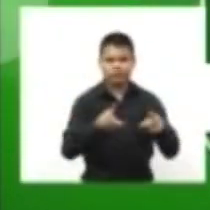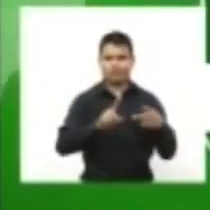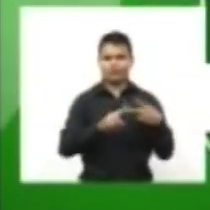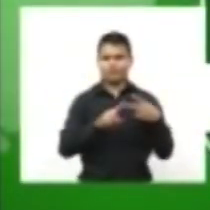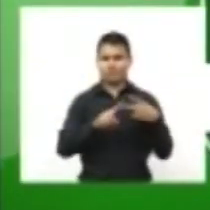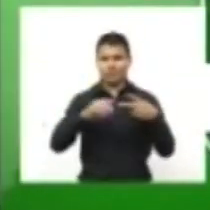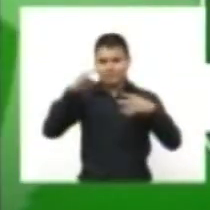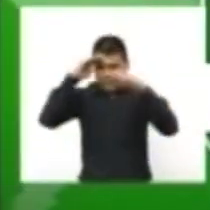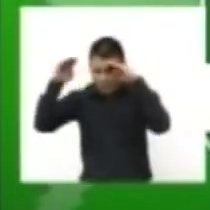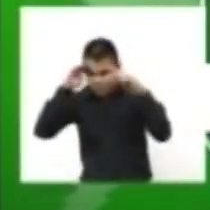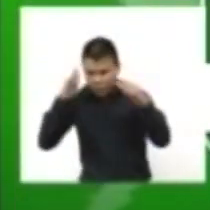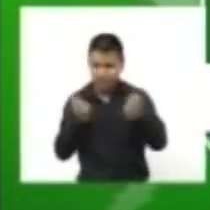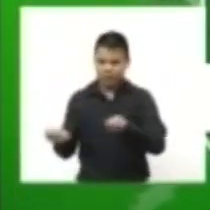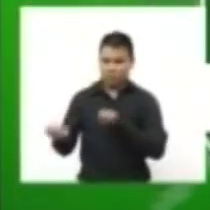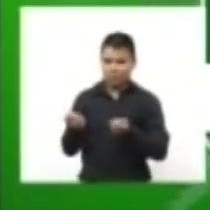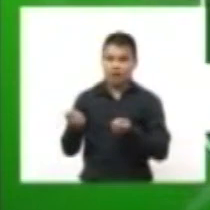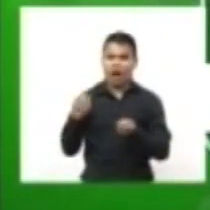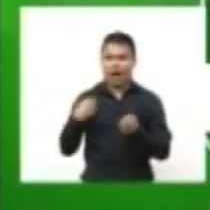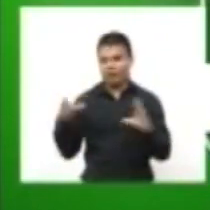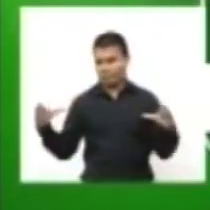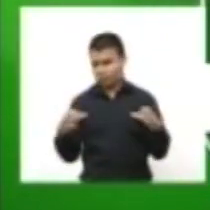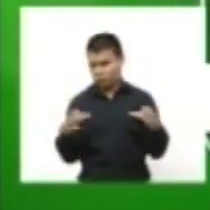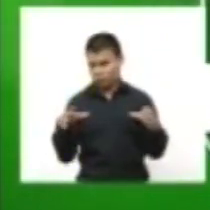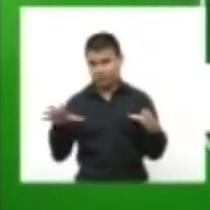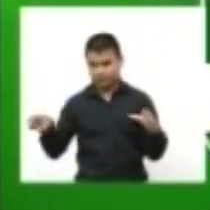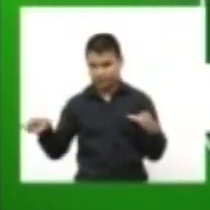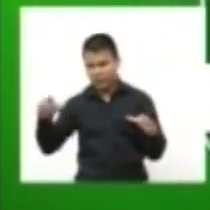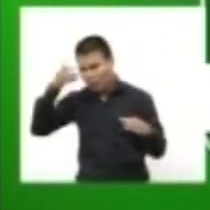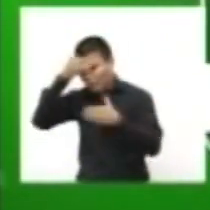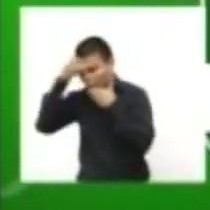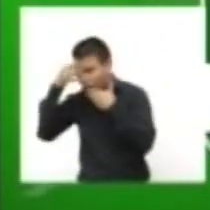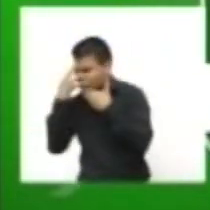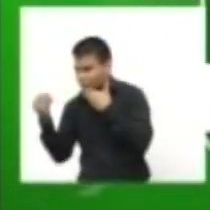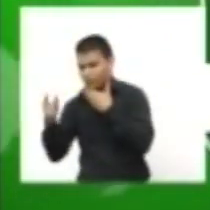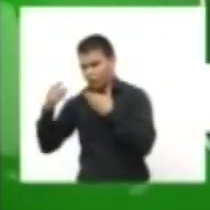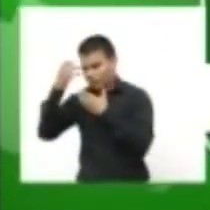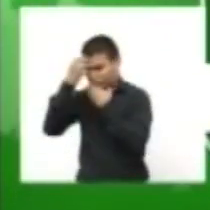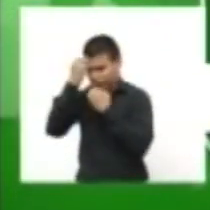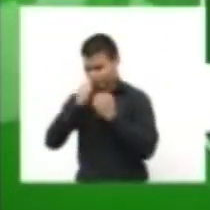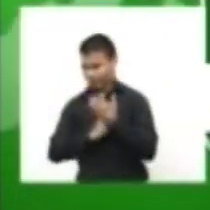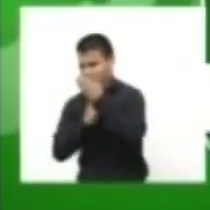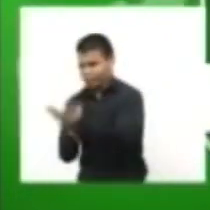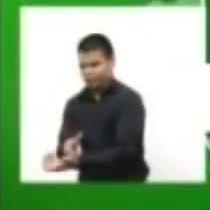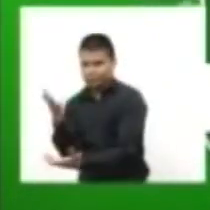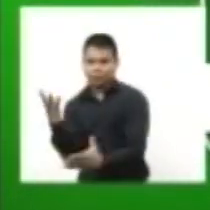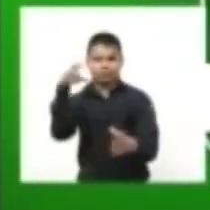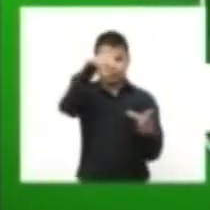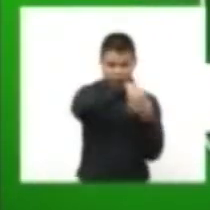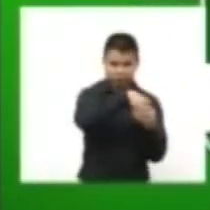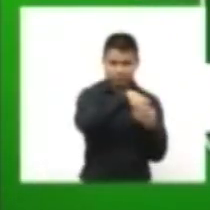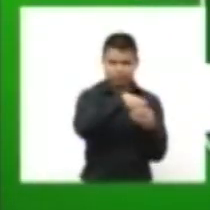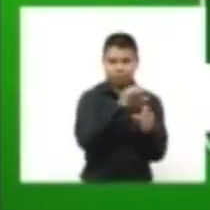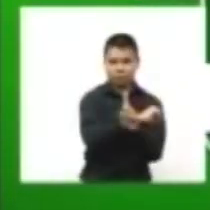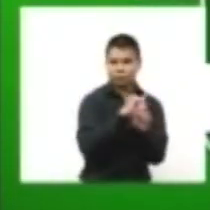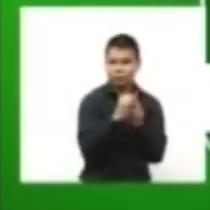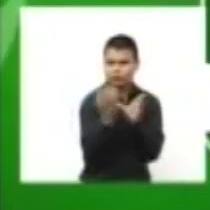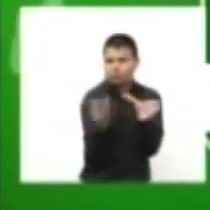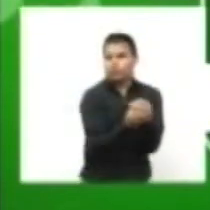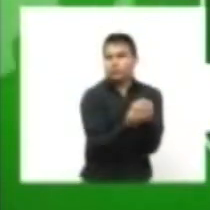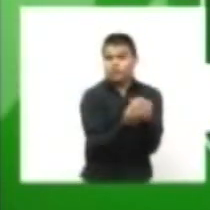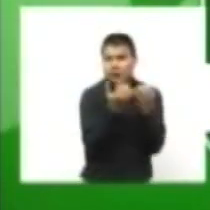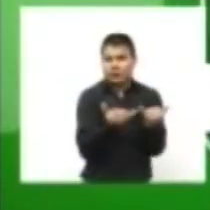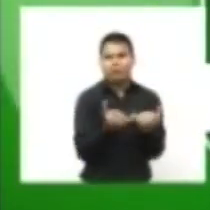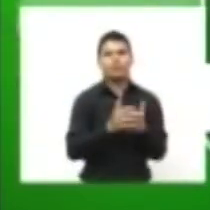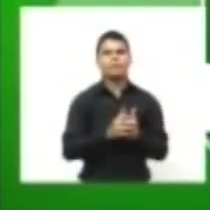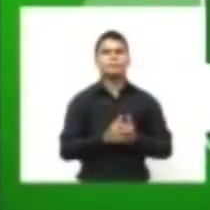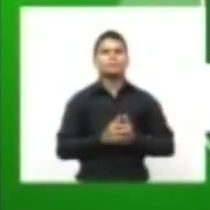de reincorporación a la vida civil, determinación del conflicto, que pues van a sumar unas cuantas decenas de